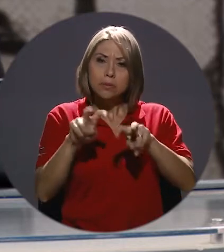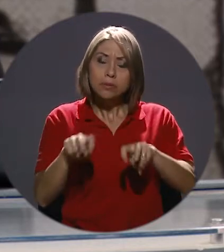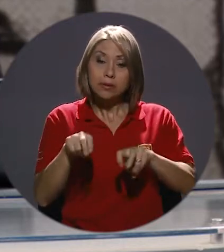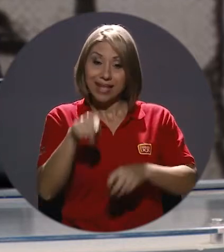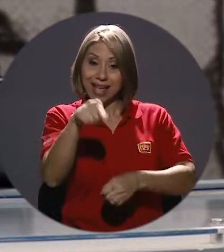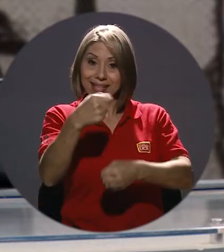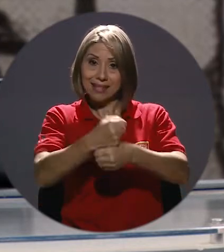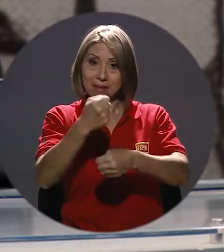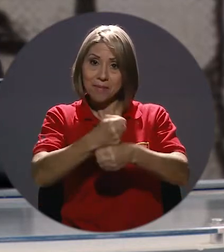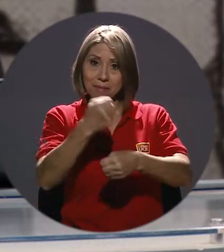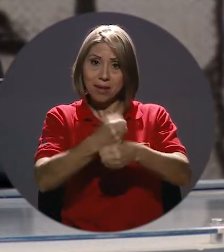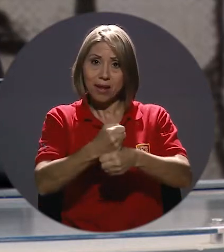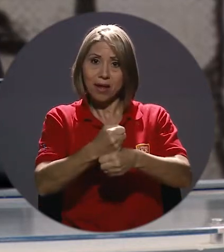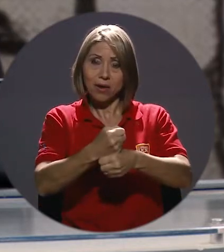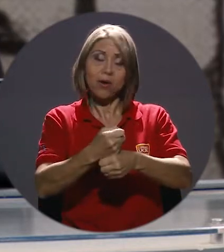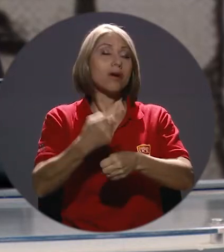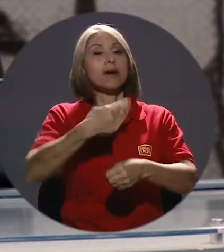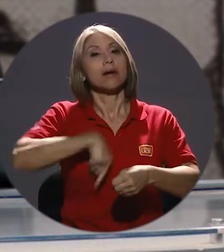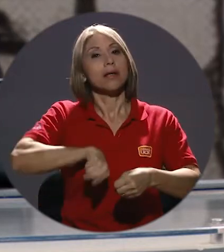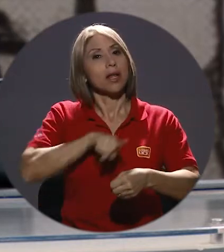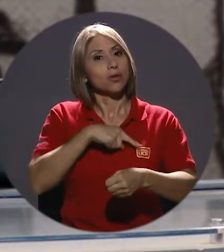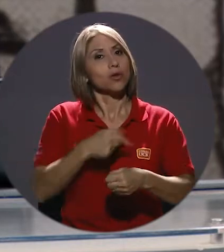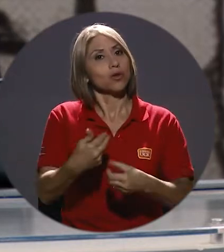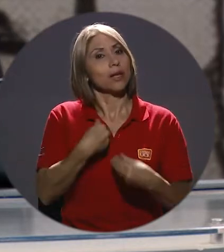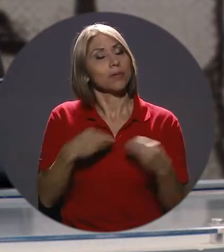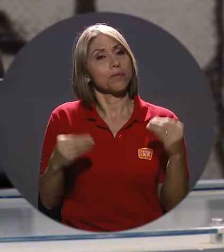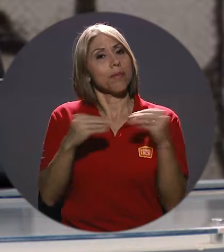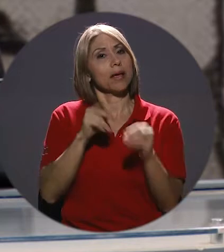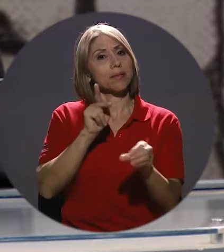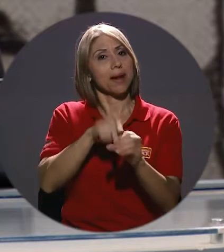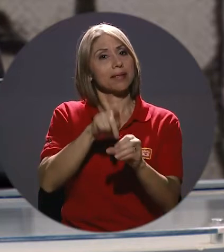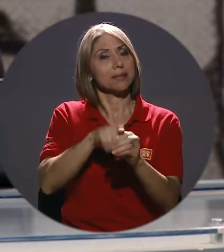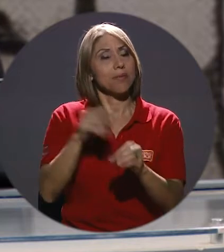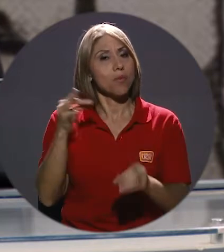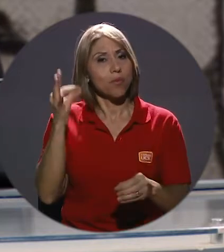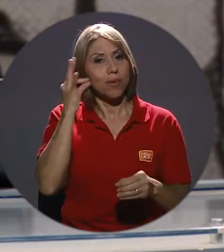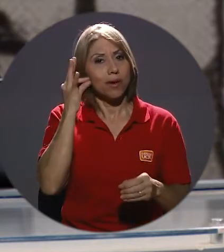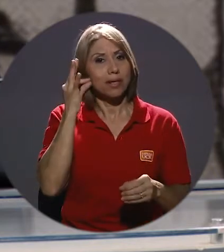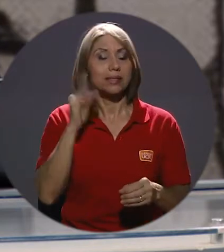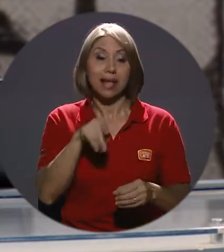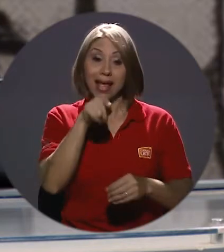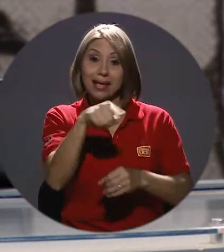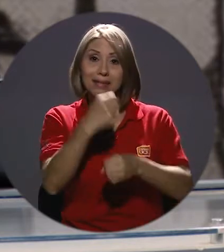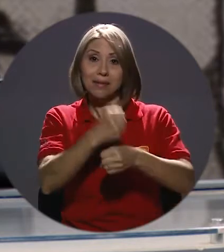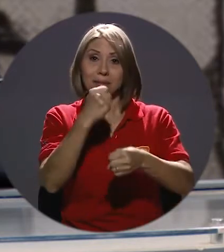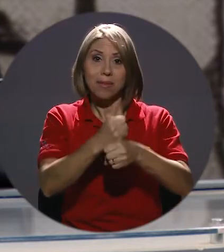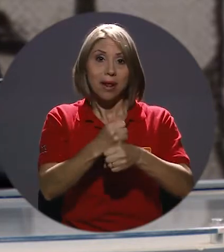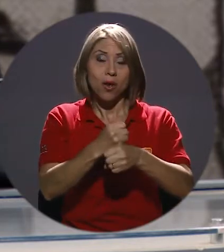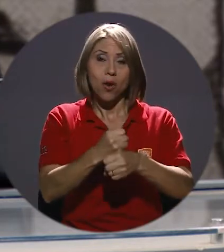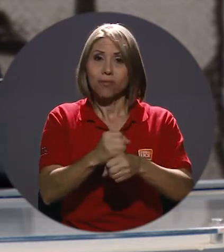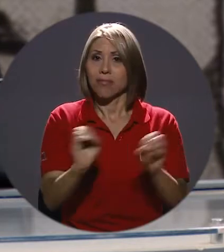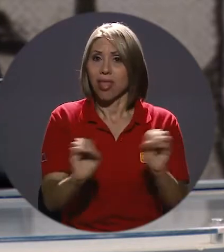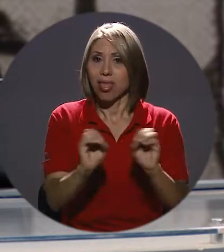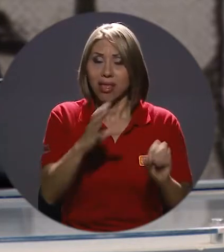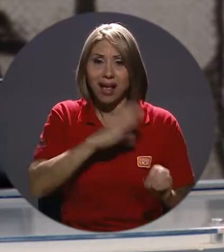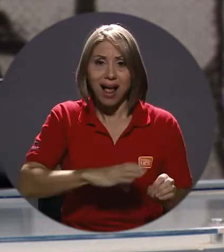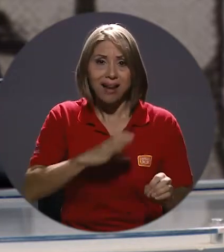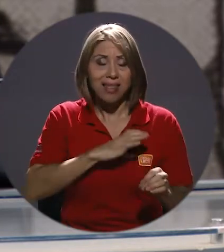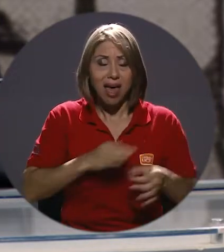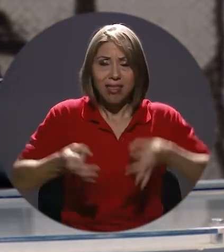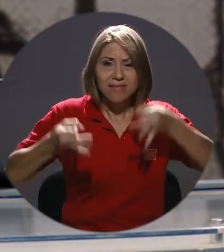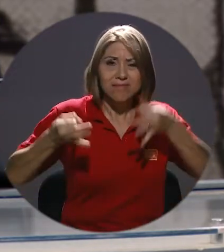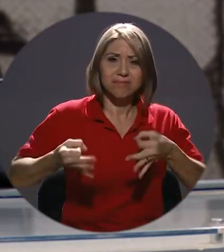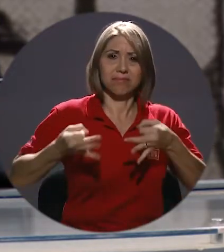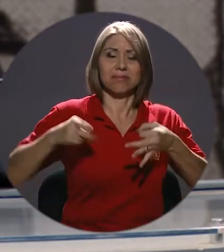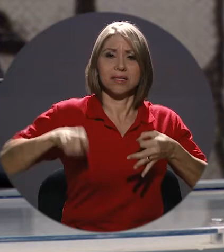empleo en el que estamos teniendo mayor participación de las mujeres es un empleo que no tiene la calidad